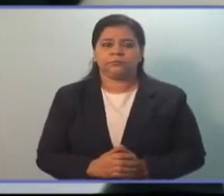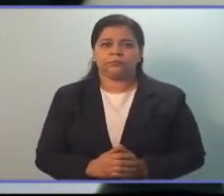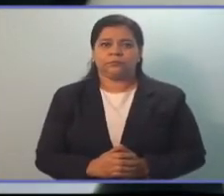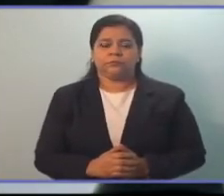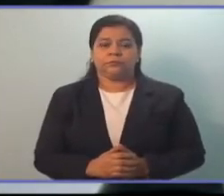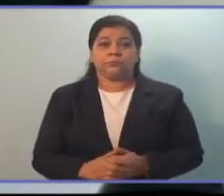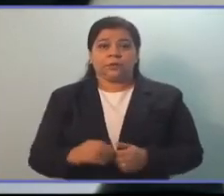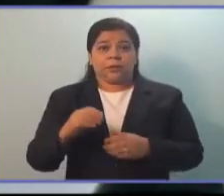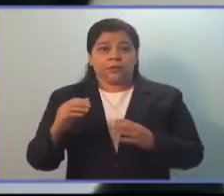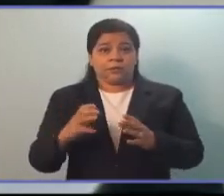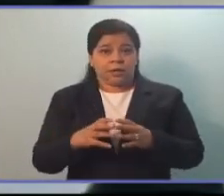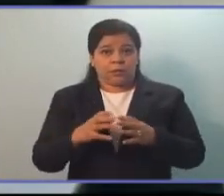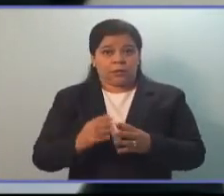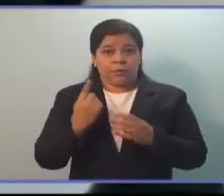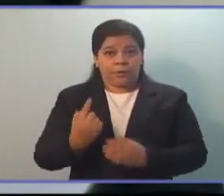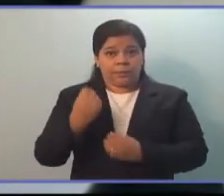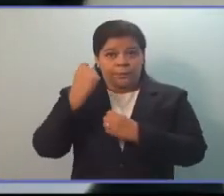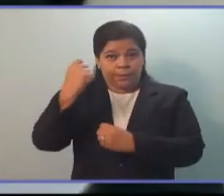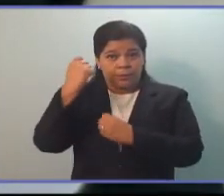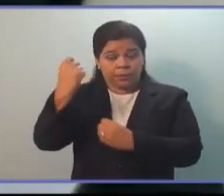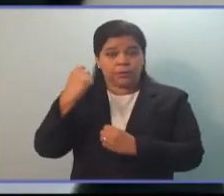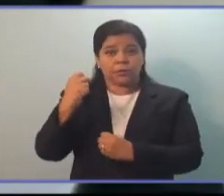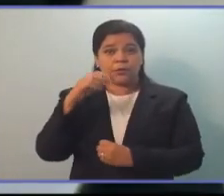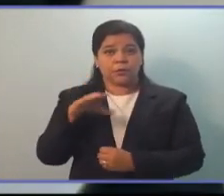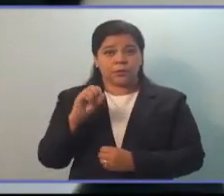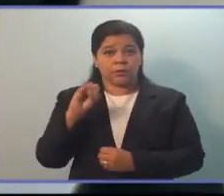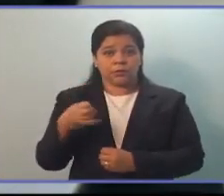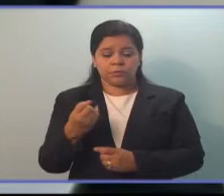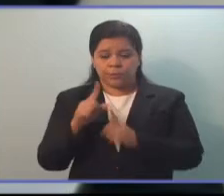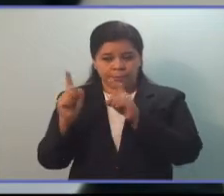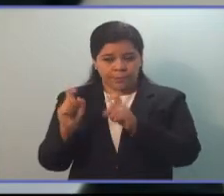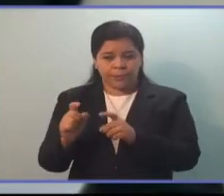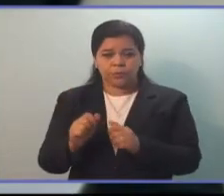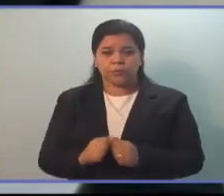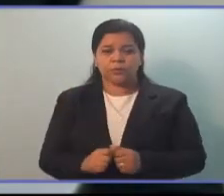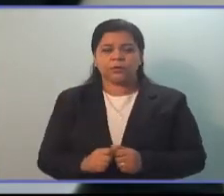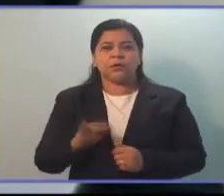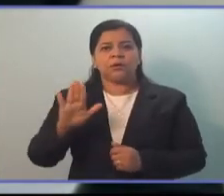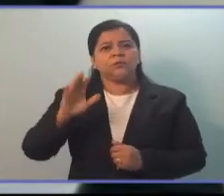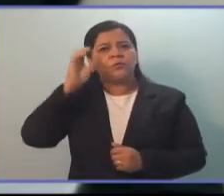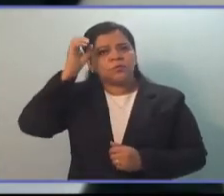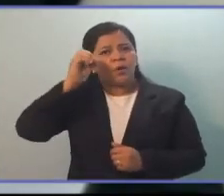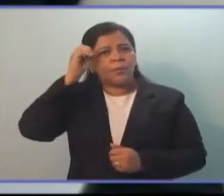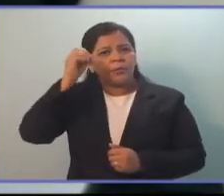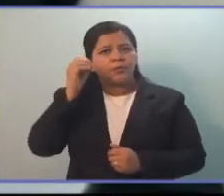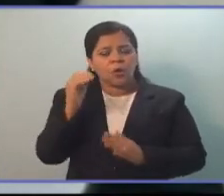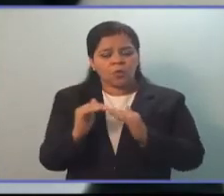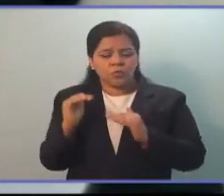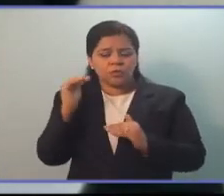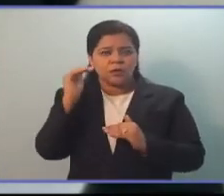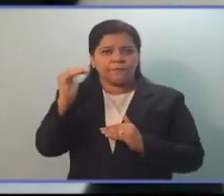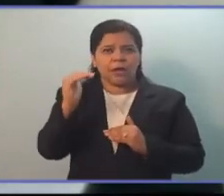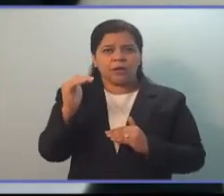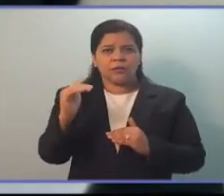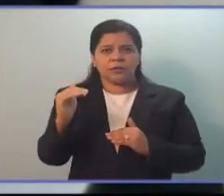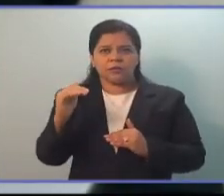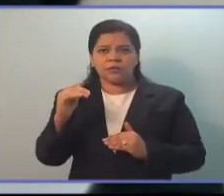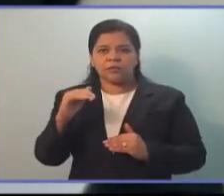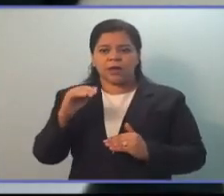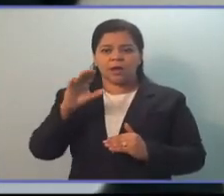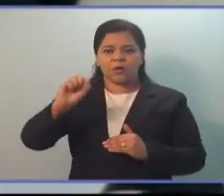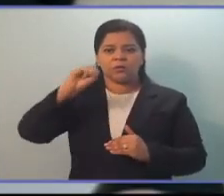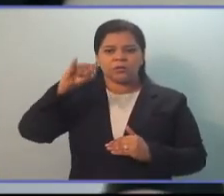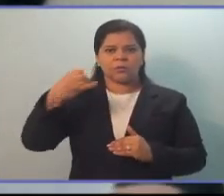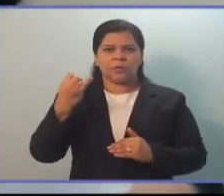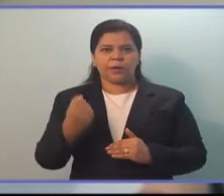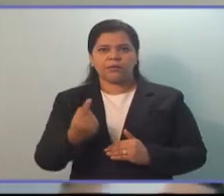Del sindicato presente de la Corte le preguntan qué opina del alto nivel de nepotismo al interior de la Corte Suprema